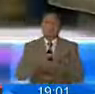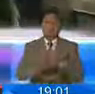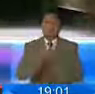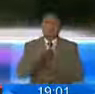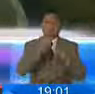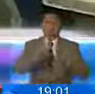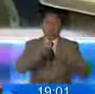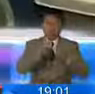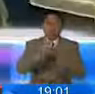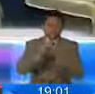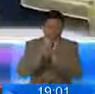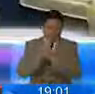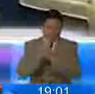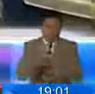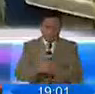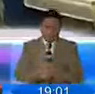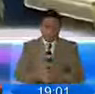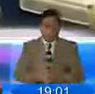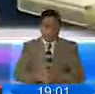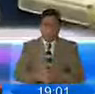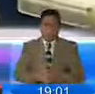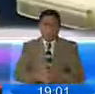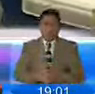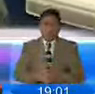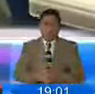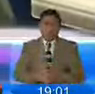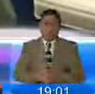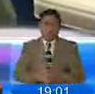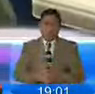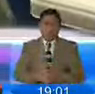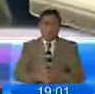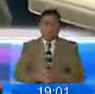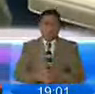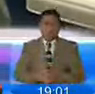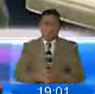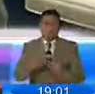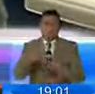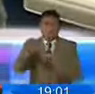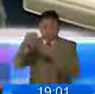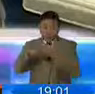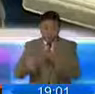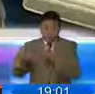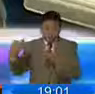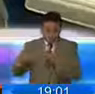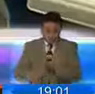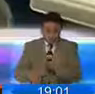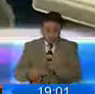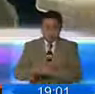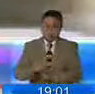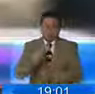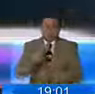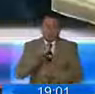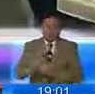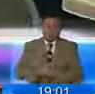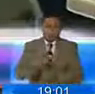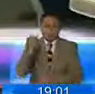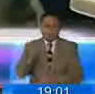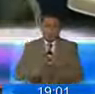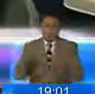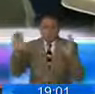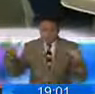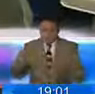en los resultados? No conocemos todavía los resultados en consolidado, pero ya una vez que cerremos todo conoceremos el tema de